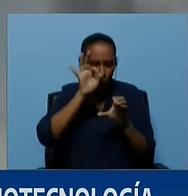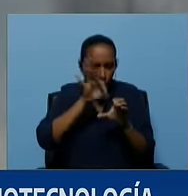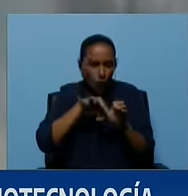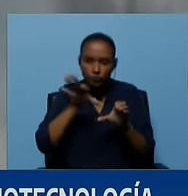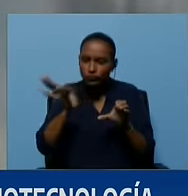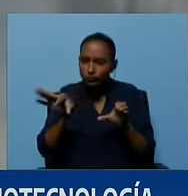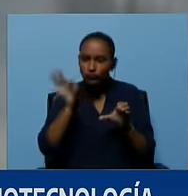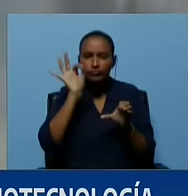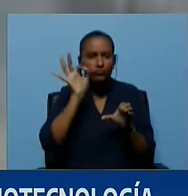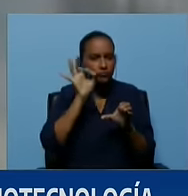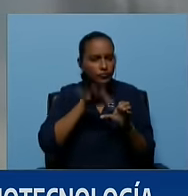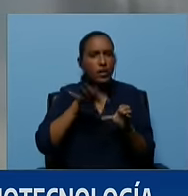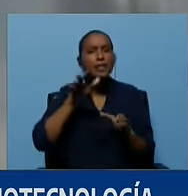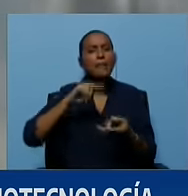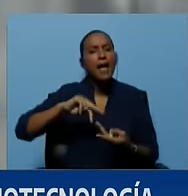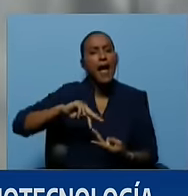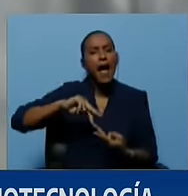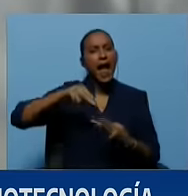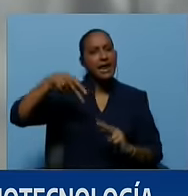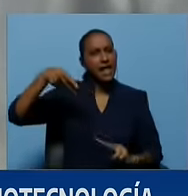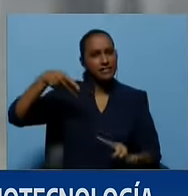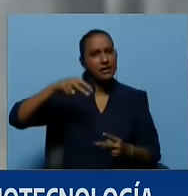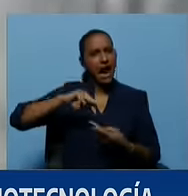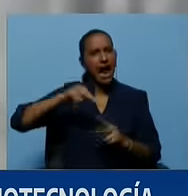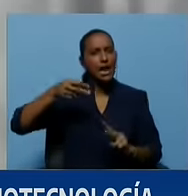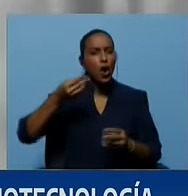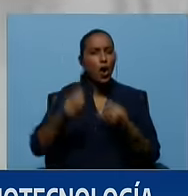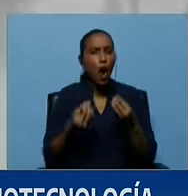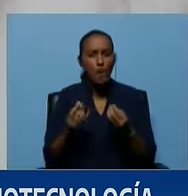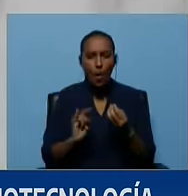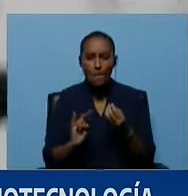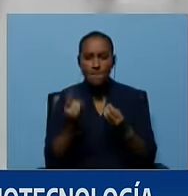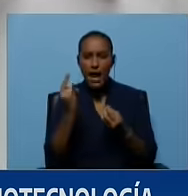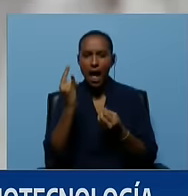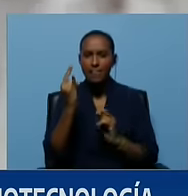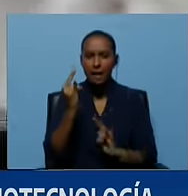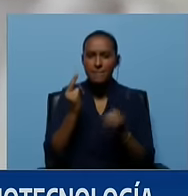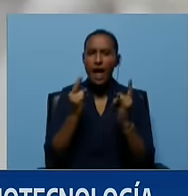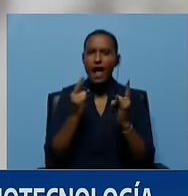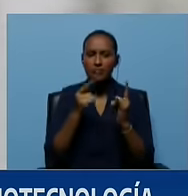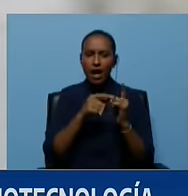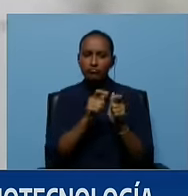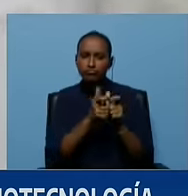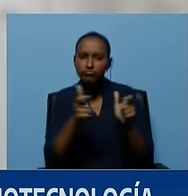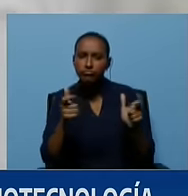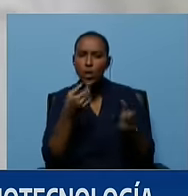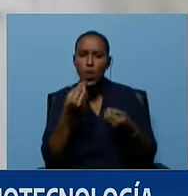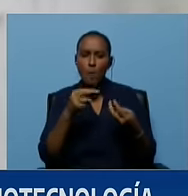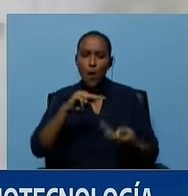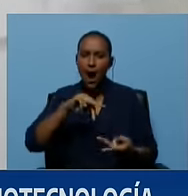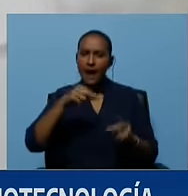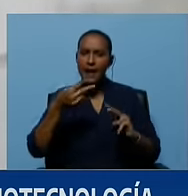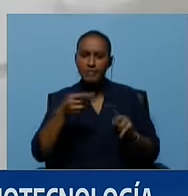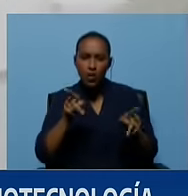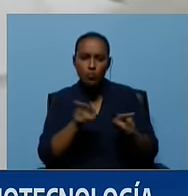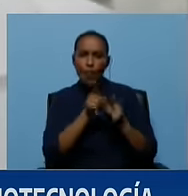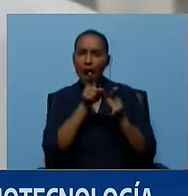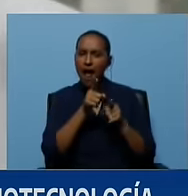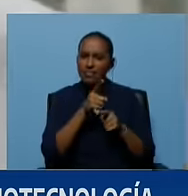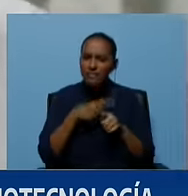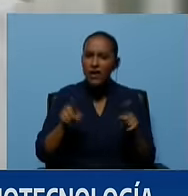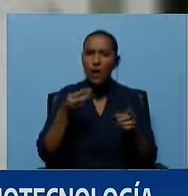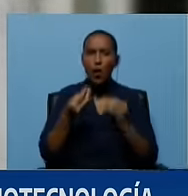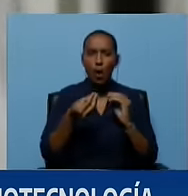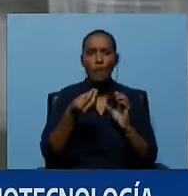mejoramiento genético, el mejoramiento genético de plantas. Me encuentro aquí acompañado, mi nombre es David Cole,